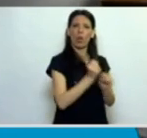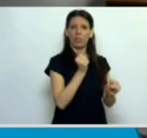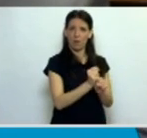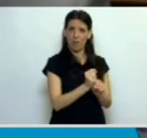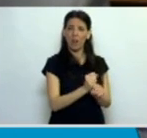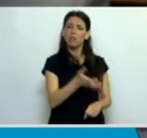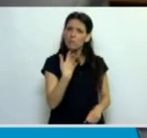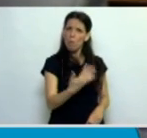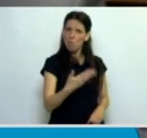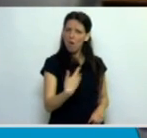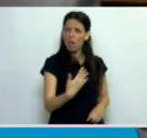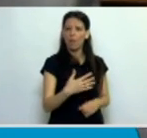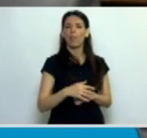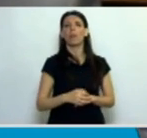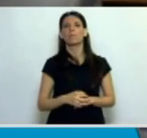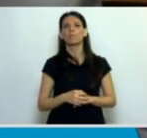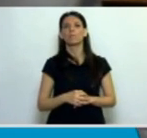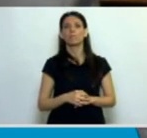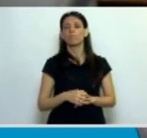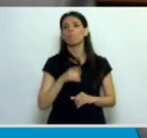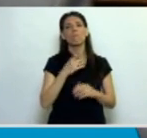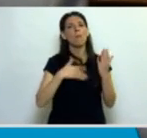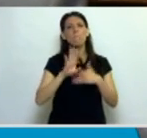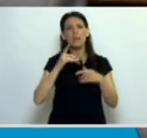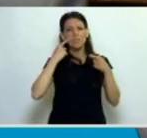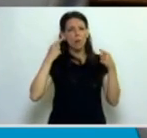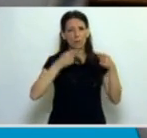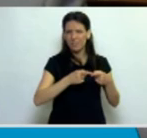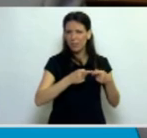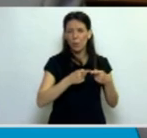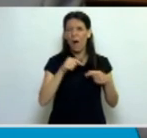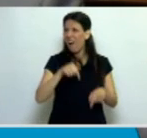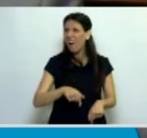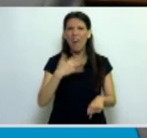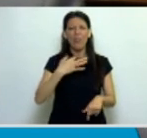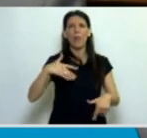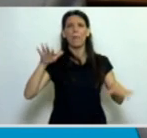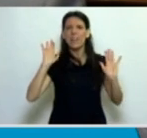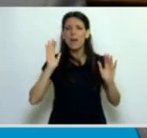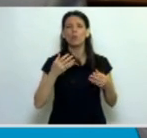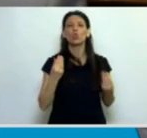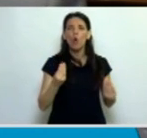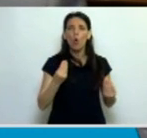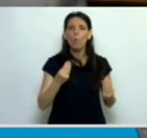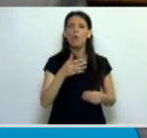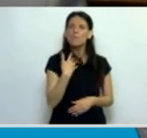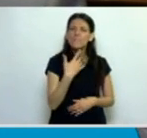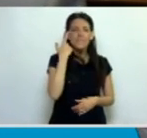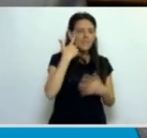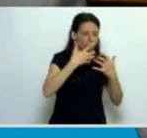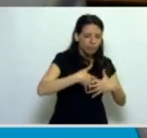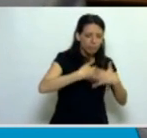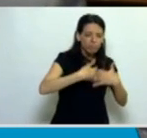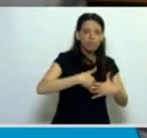Creemos que el eje central de lo que tendría que estar en discusión es cómo otorgar el 82% móvil a los